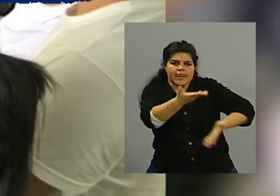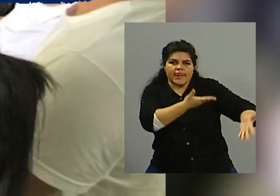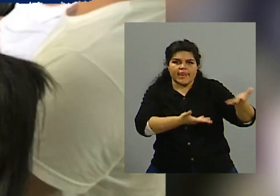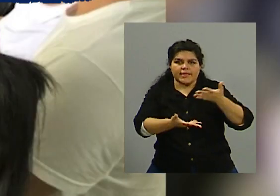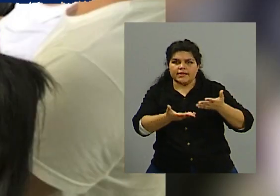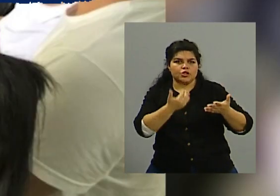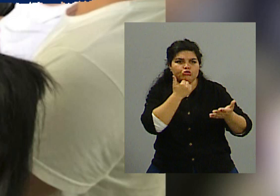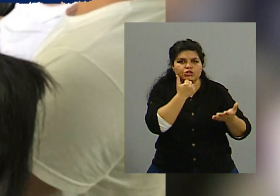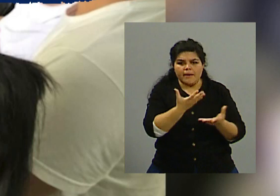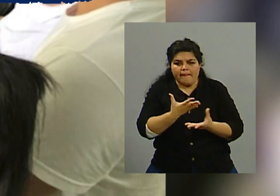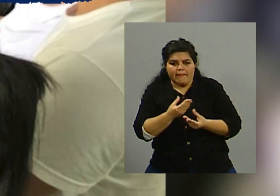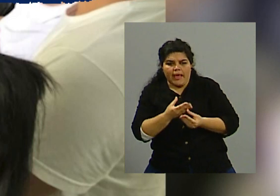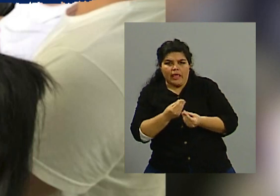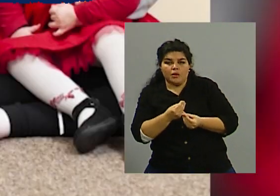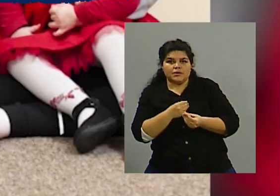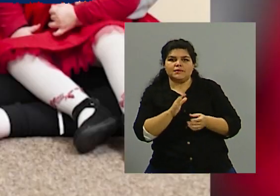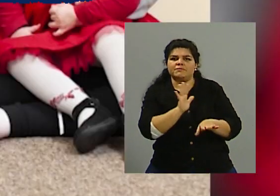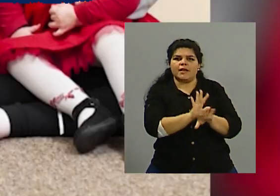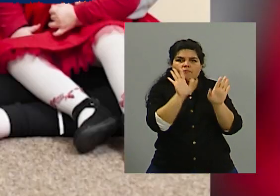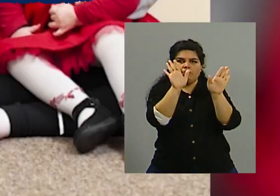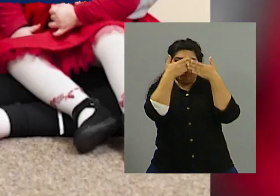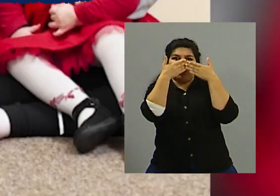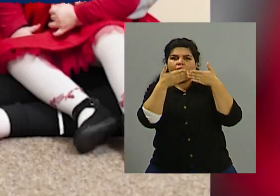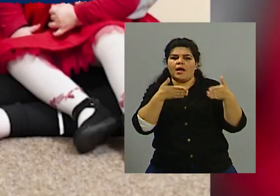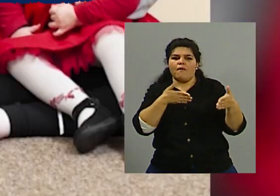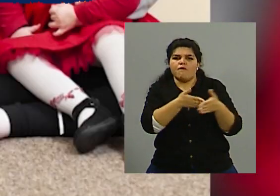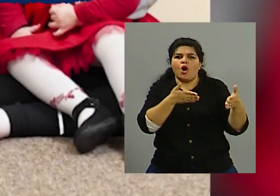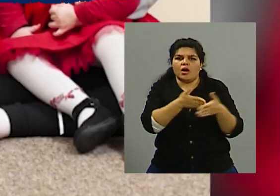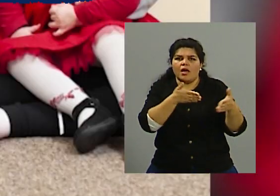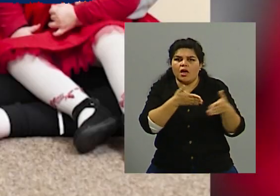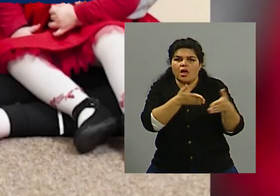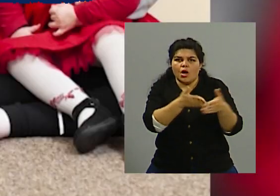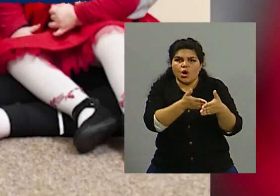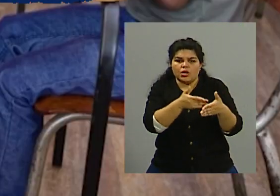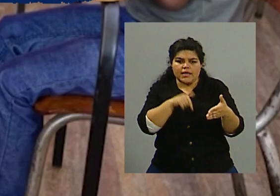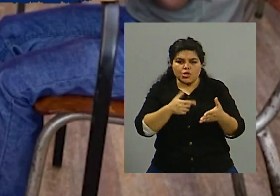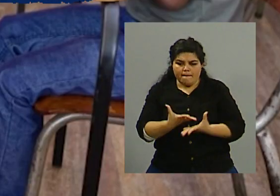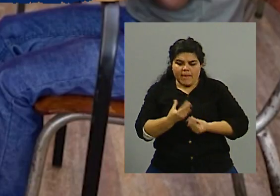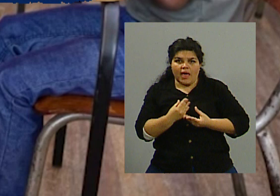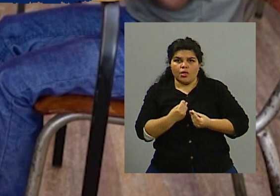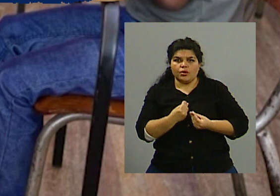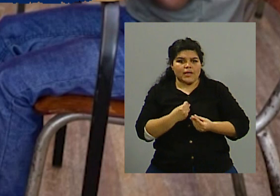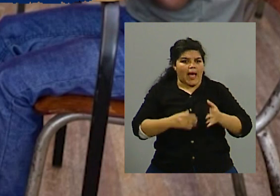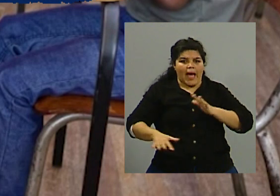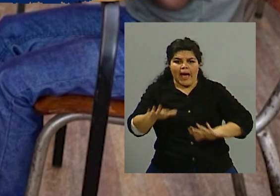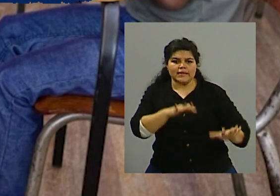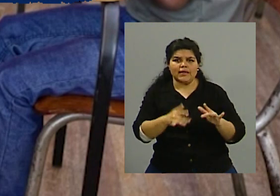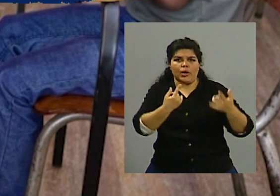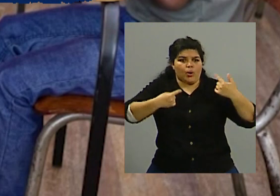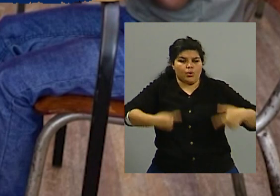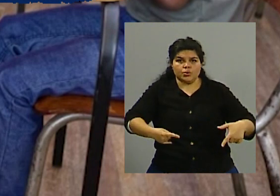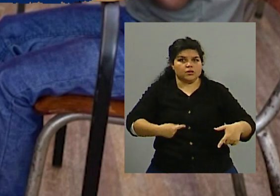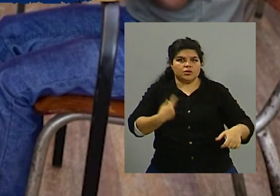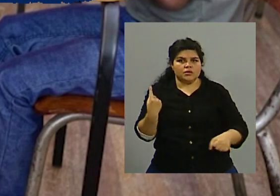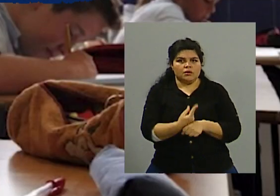bloquea. Entonces, esa situación de desconocimiento, esa situación de miedo que nos paraliza muchas veces al enfrentarnos con una persona